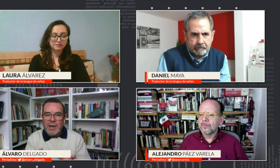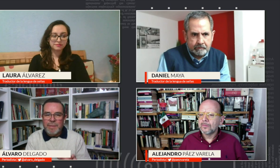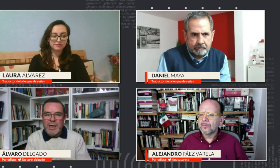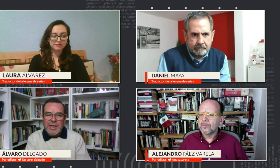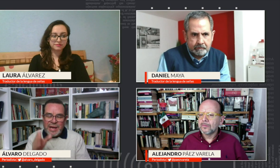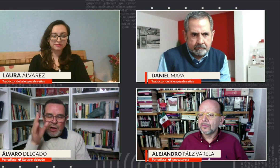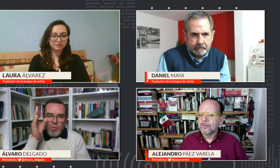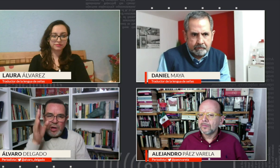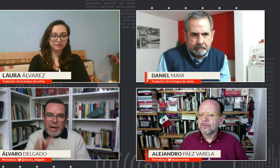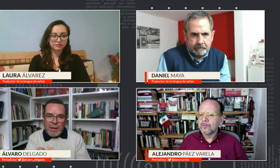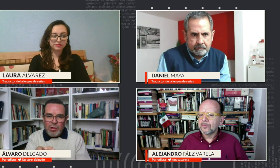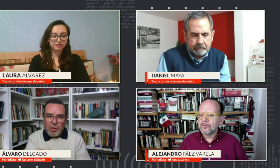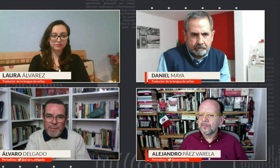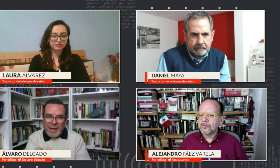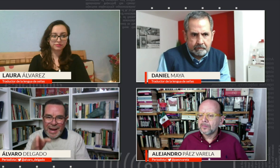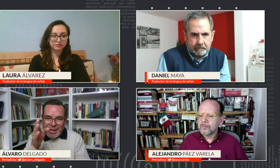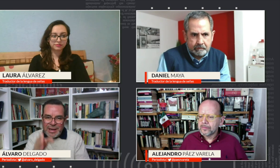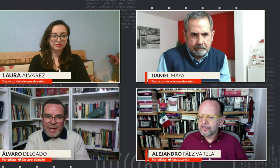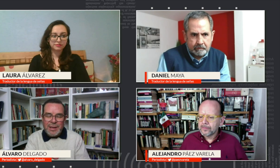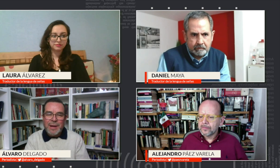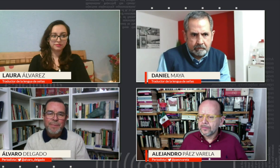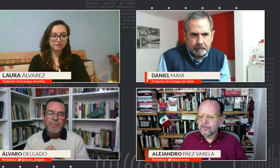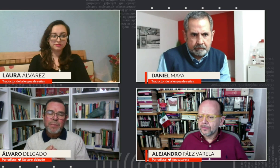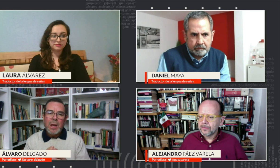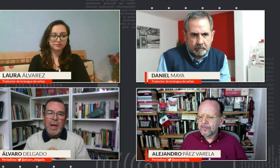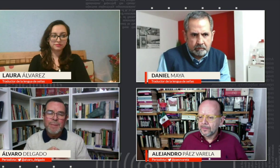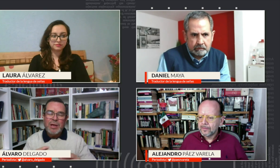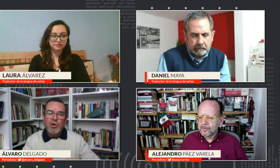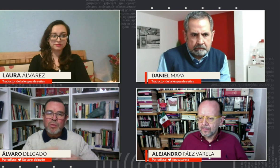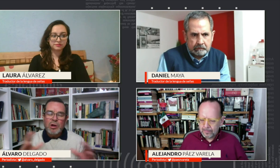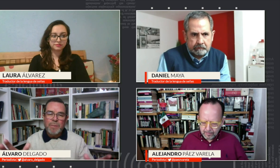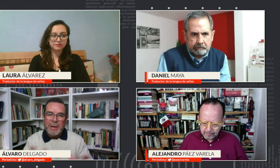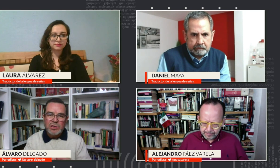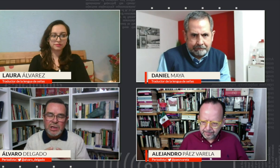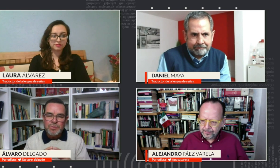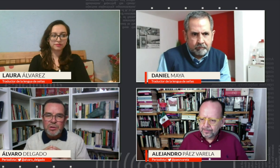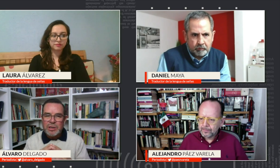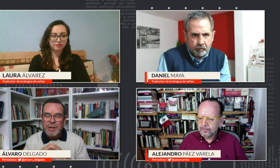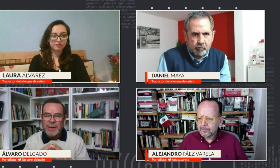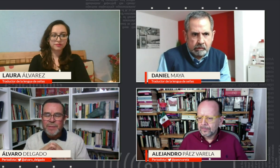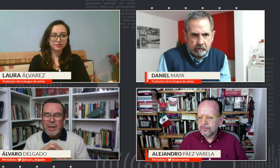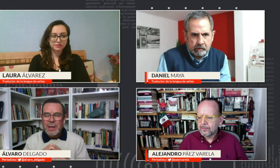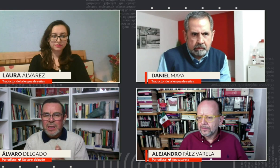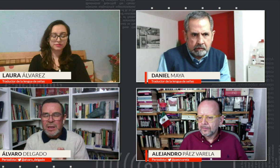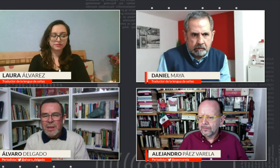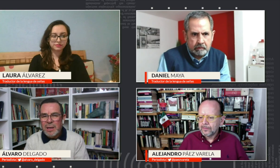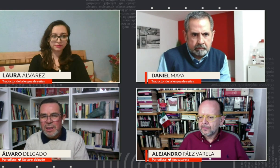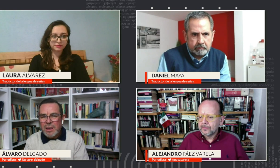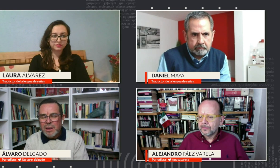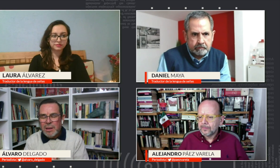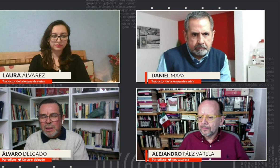que él tiene también es seguir comunicando de una manera directa al mayor número de personas posible.